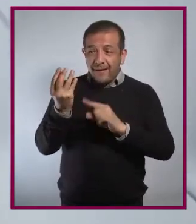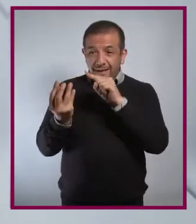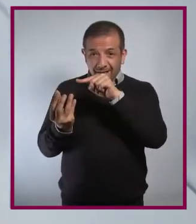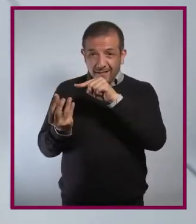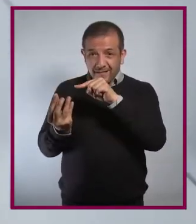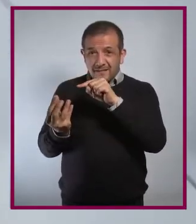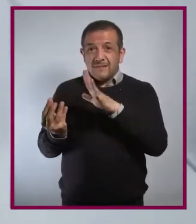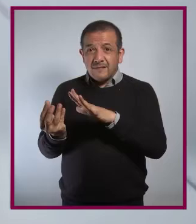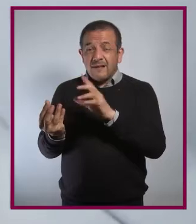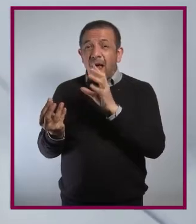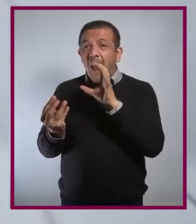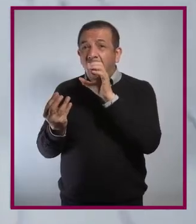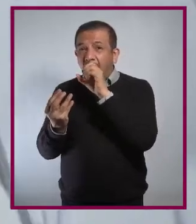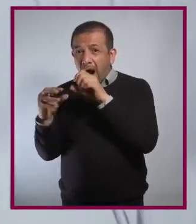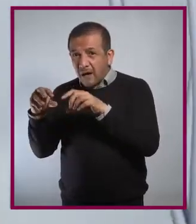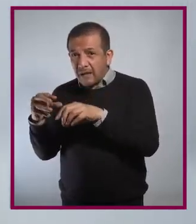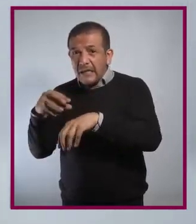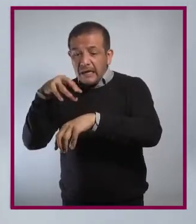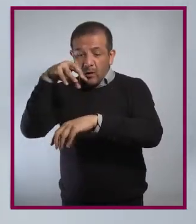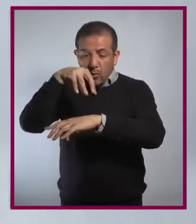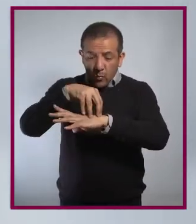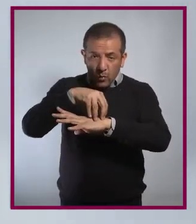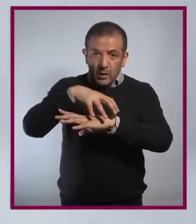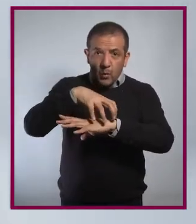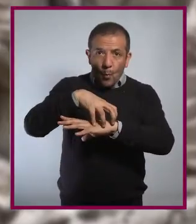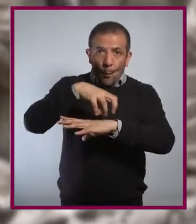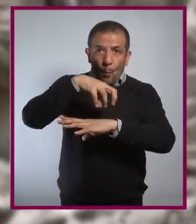para crear un vacío y producir succión.